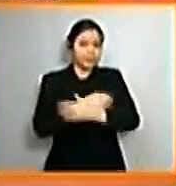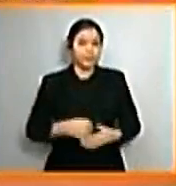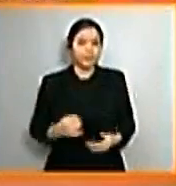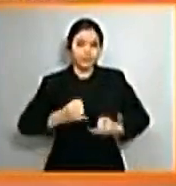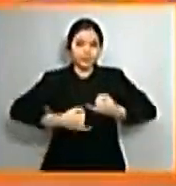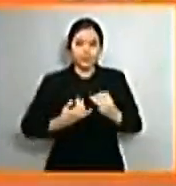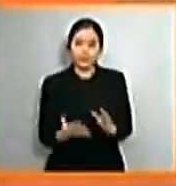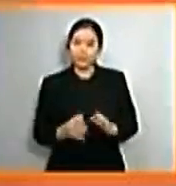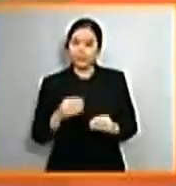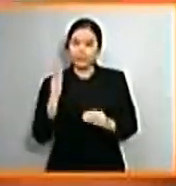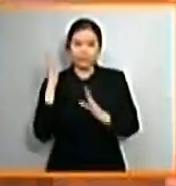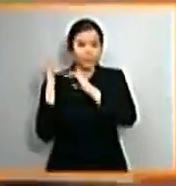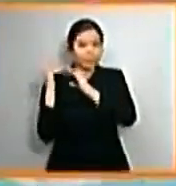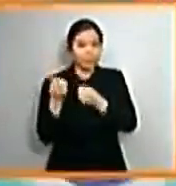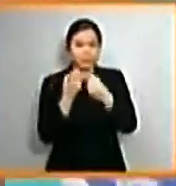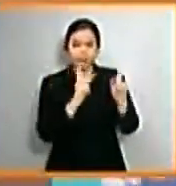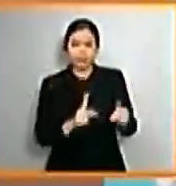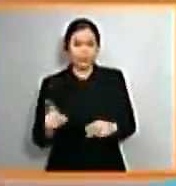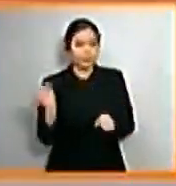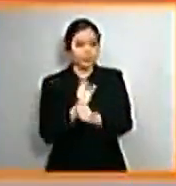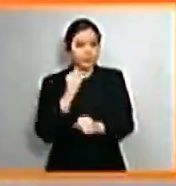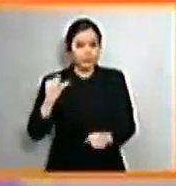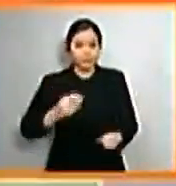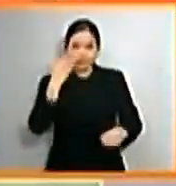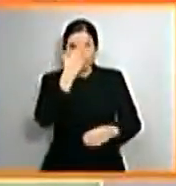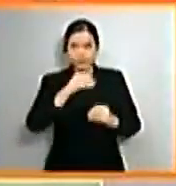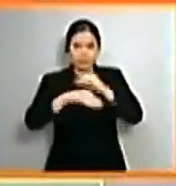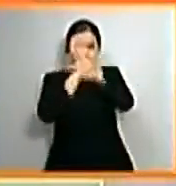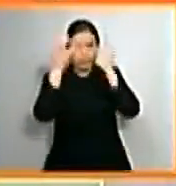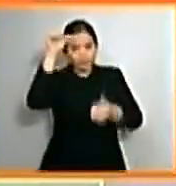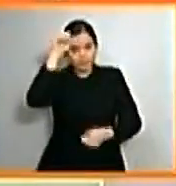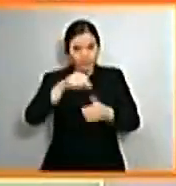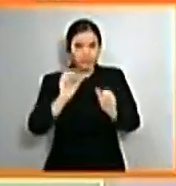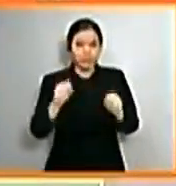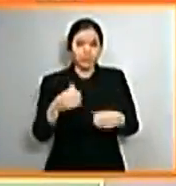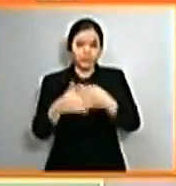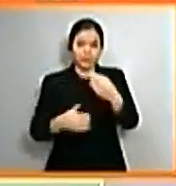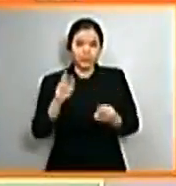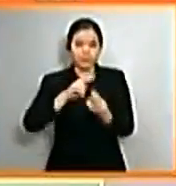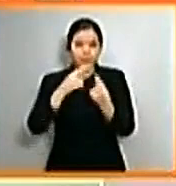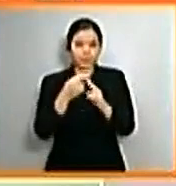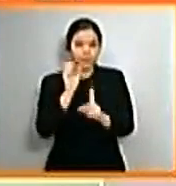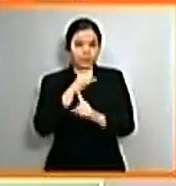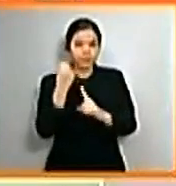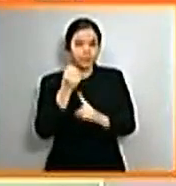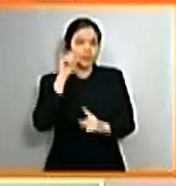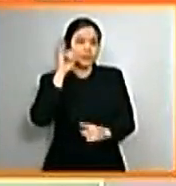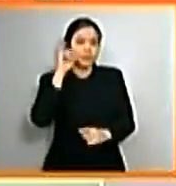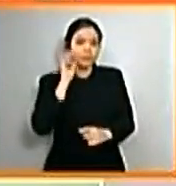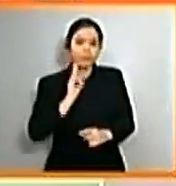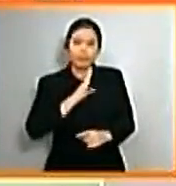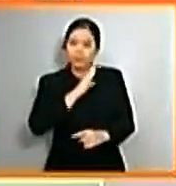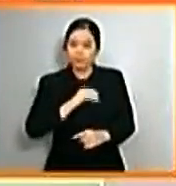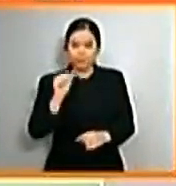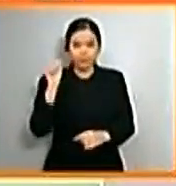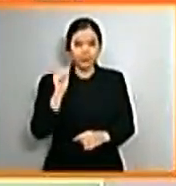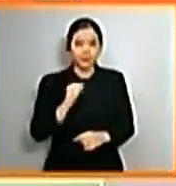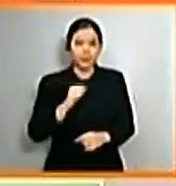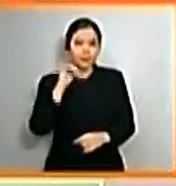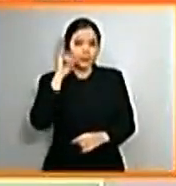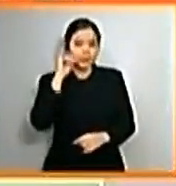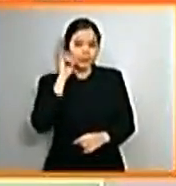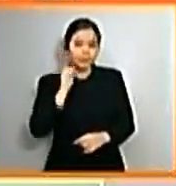Jugadores, espero han sido muchos los afortunados ganando en esta mañana. Les recuerdo que nos pueden seguir en nuestras redes sociales, Instagram, Facebook y Twitter como